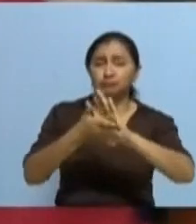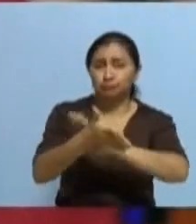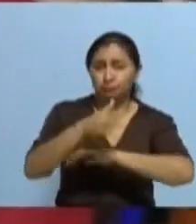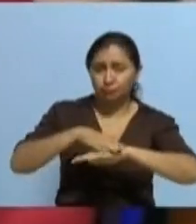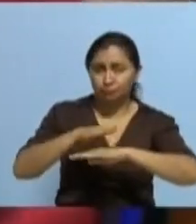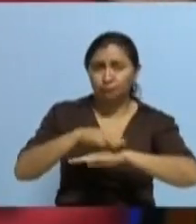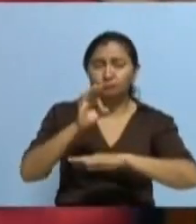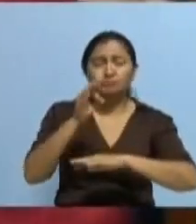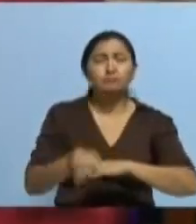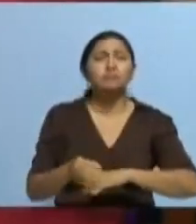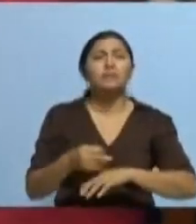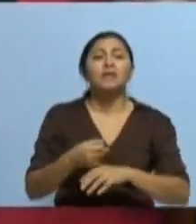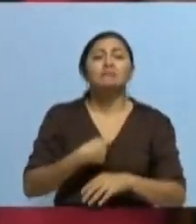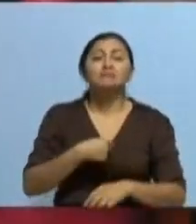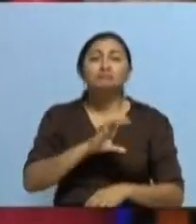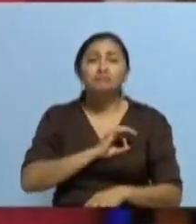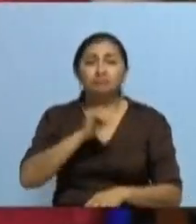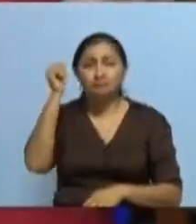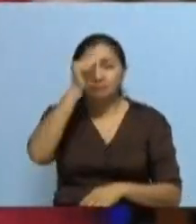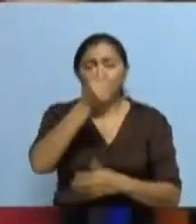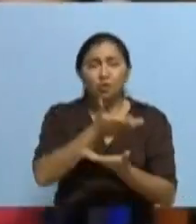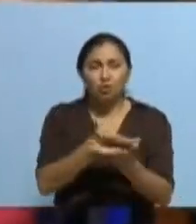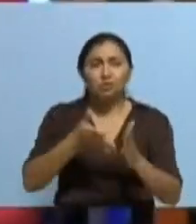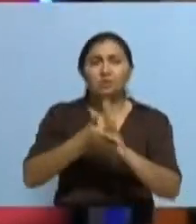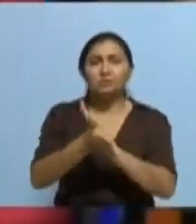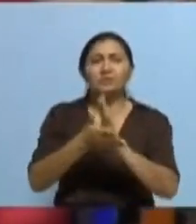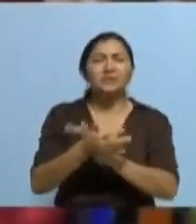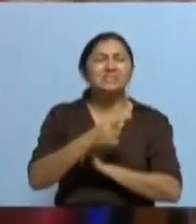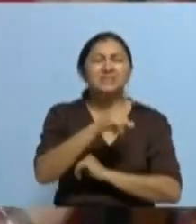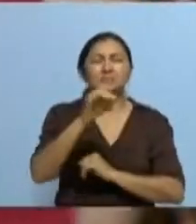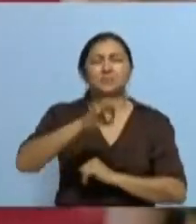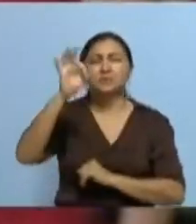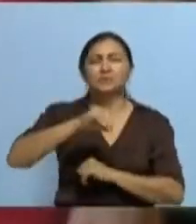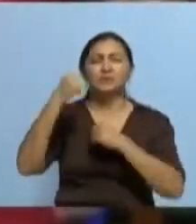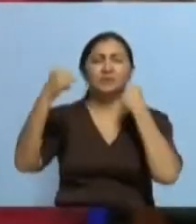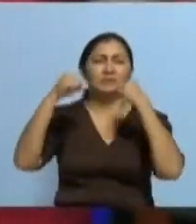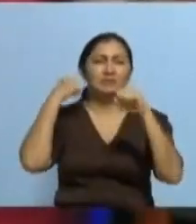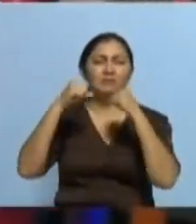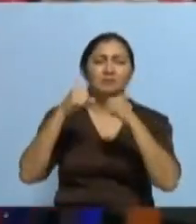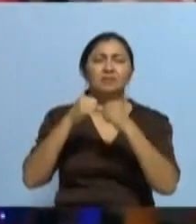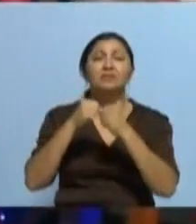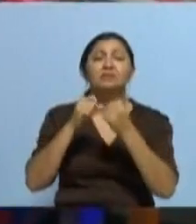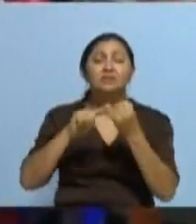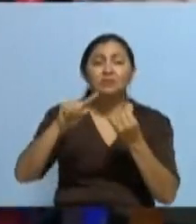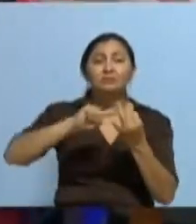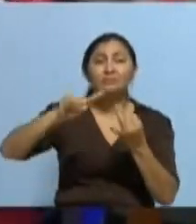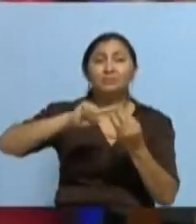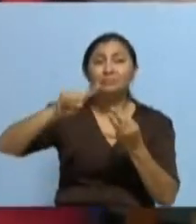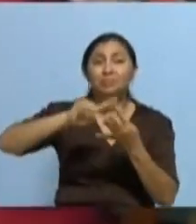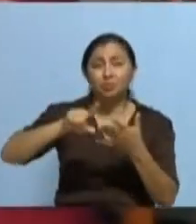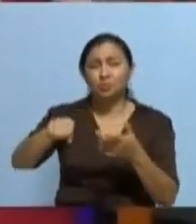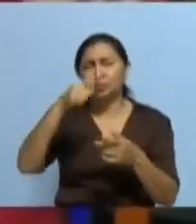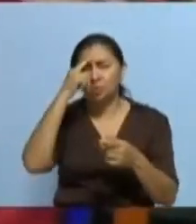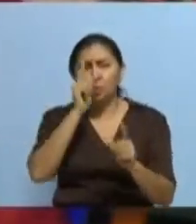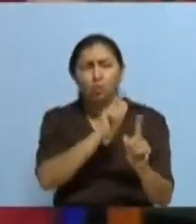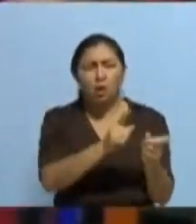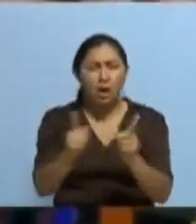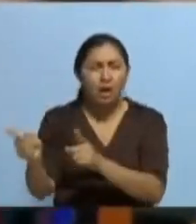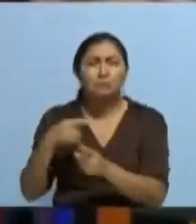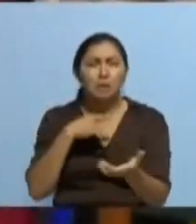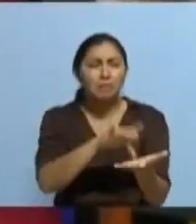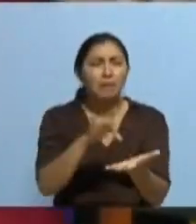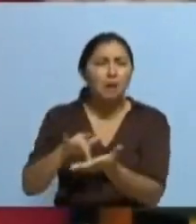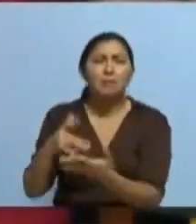eventos de este fin de semana que son 100% carnavaleros. Y todos juntos se los tenemos aquí para que te agendes, participes y por